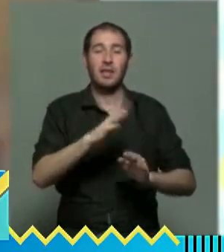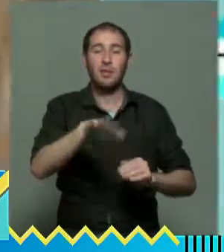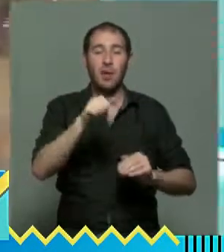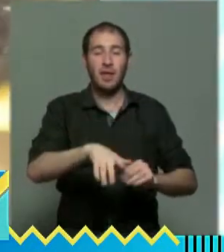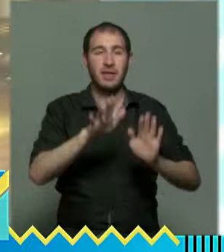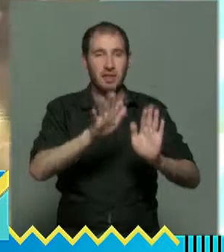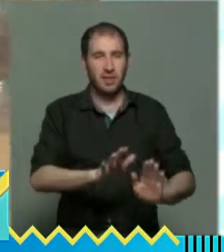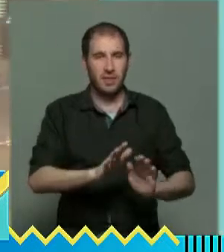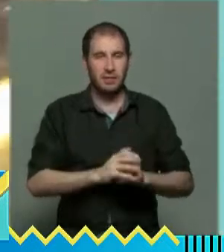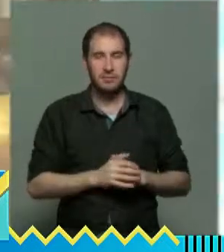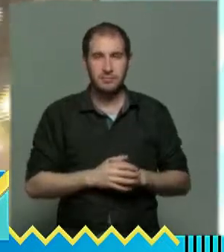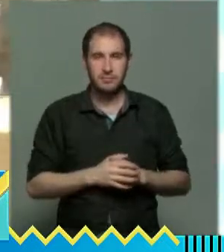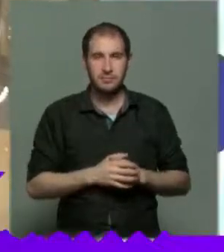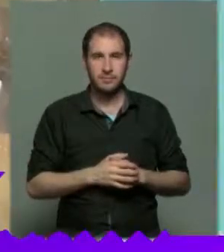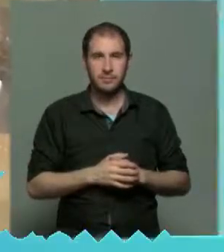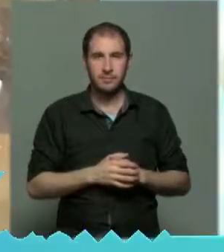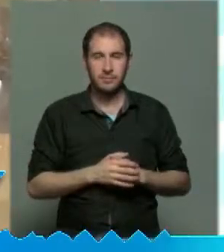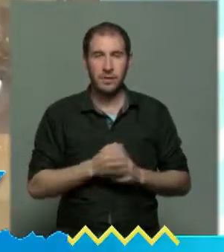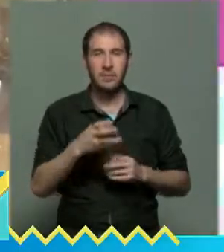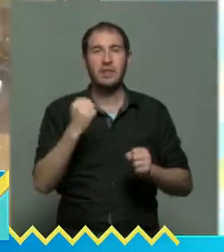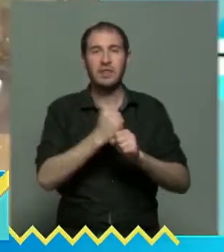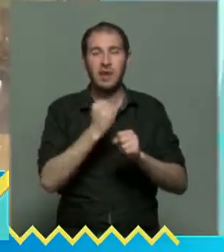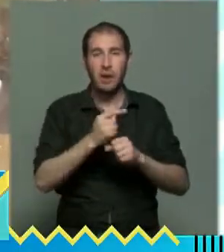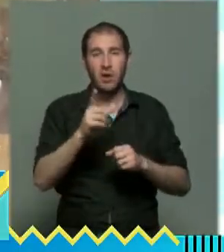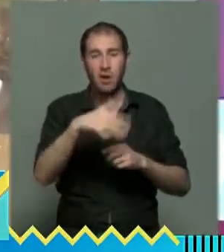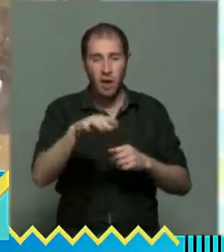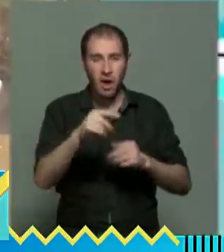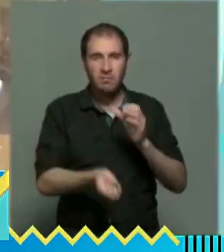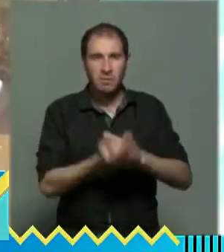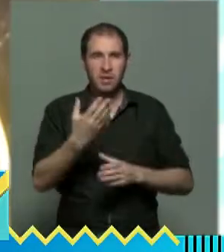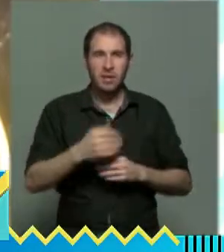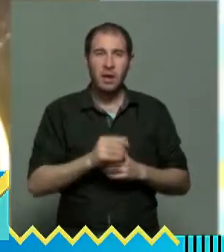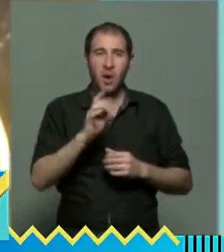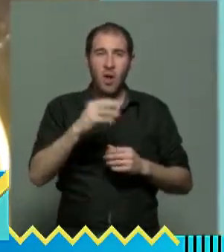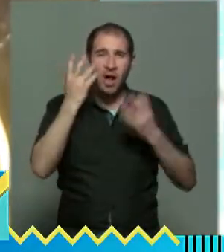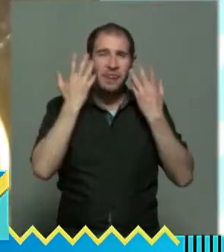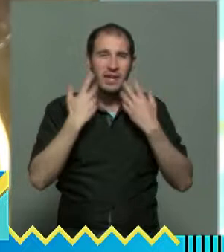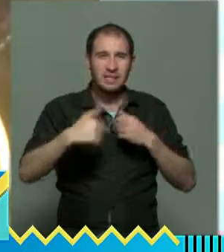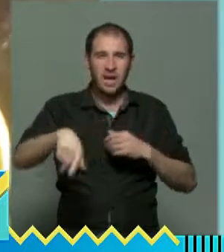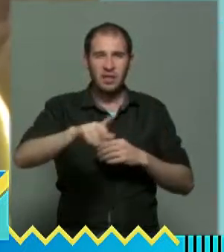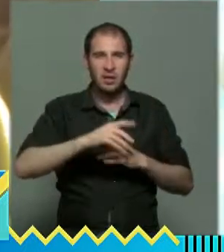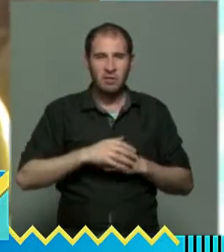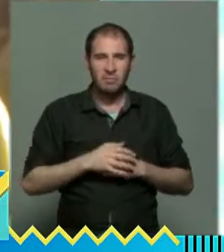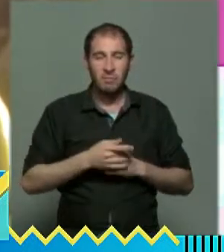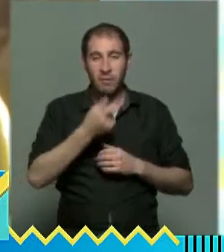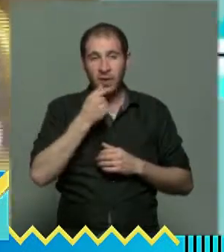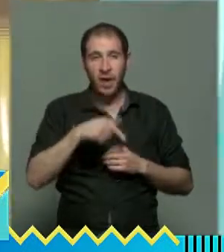territorio, porque genera trabajo donde no lo hay, donde solamente hay desierto. Claro. Mendoza, ¿qué es lo